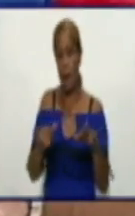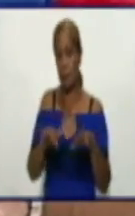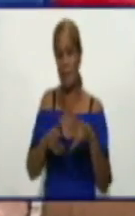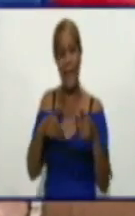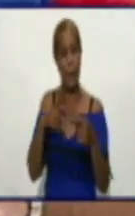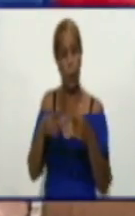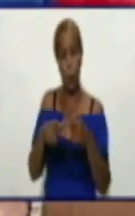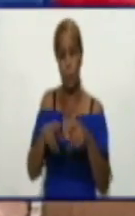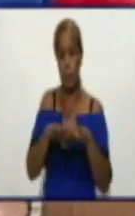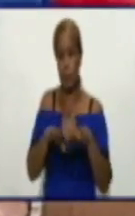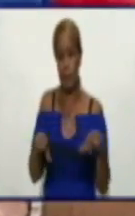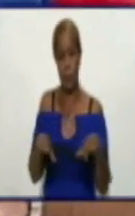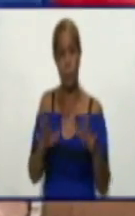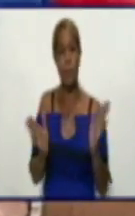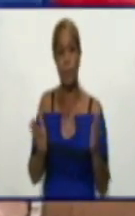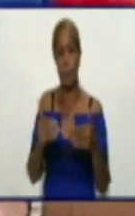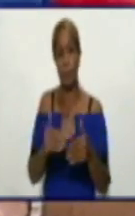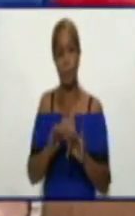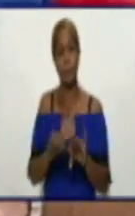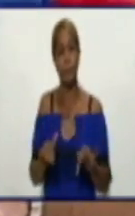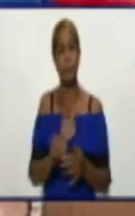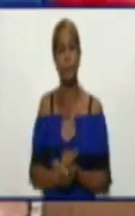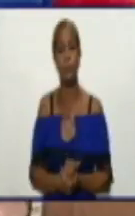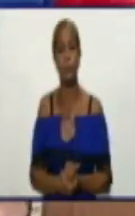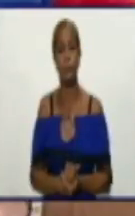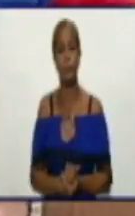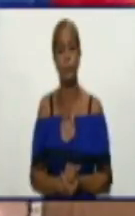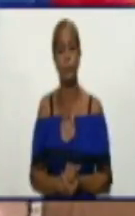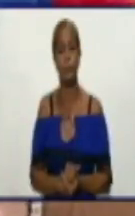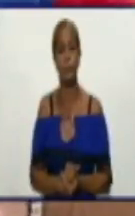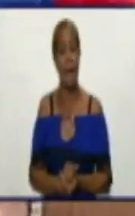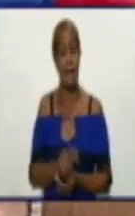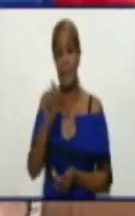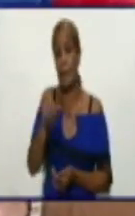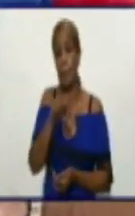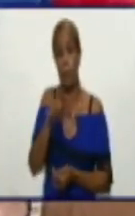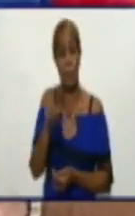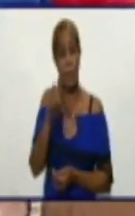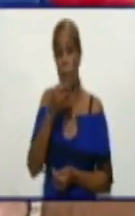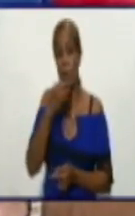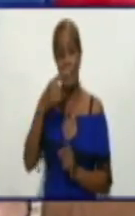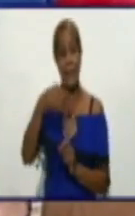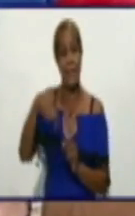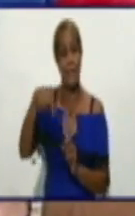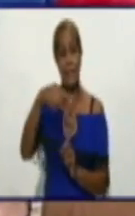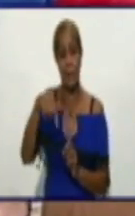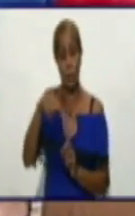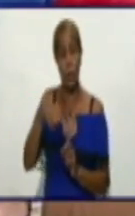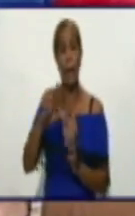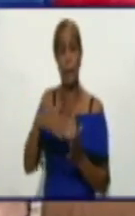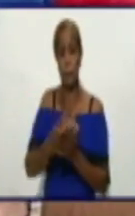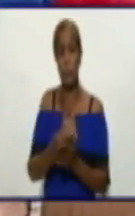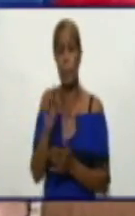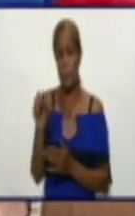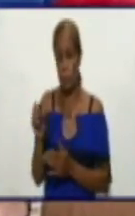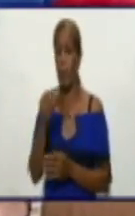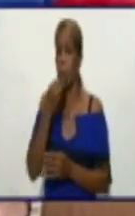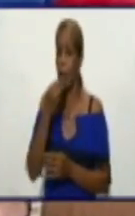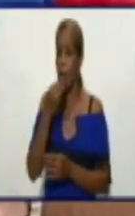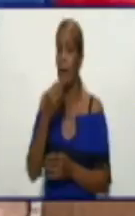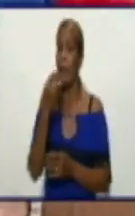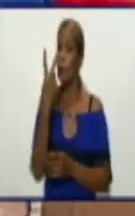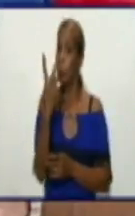sea retirado de la vía y se le prohíba su circulación. Es decir, la persona tiene esa otra oportunidad, si en ese momento se